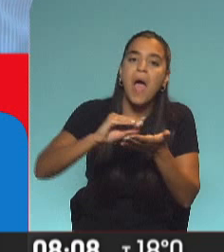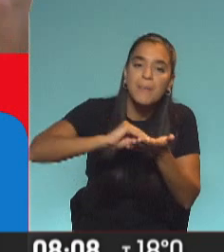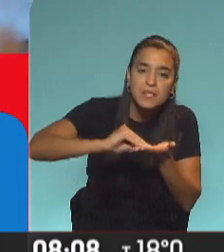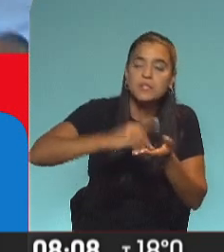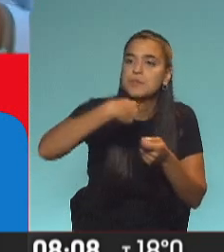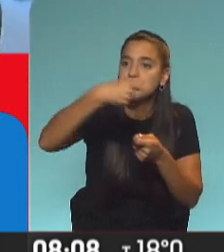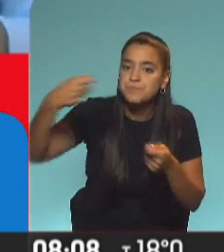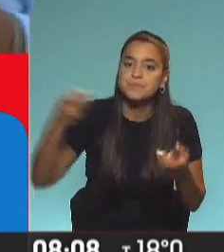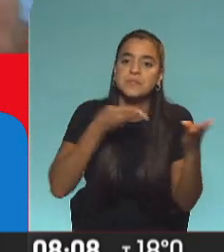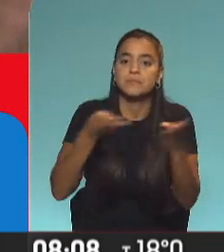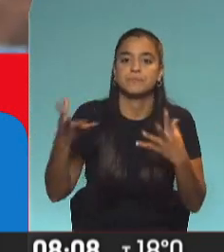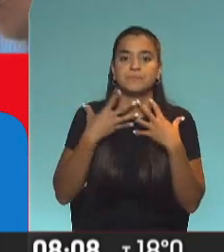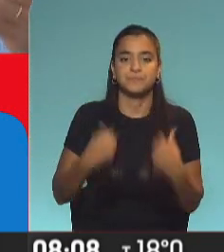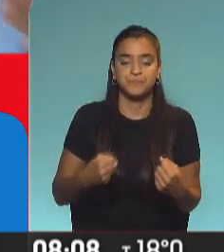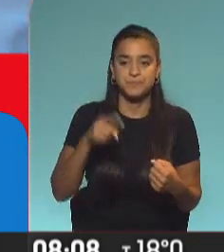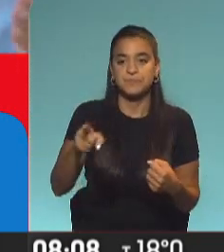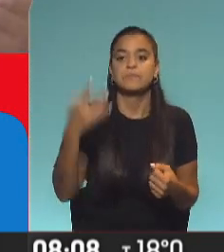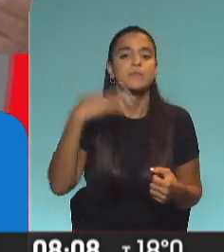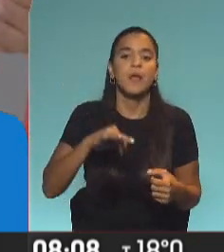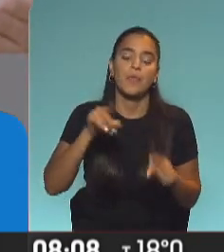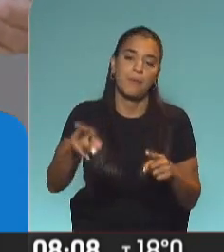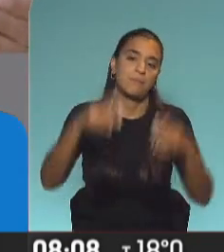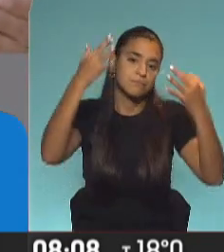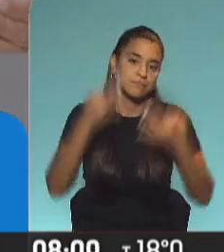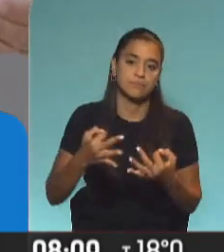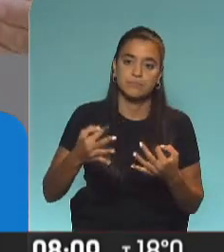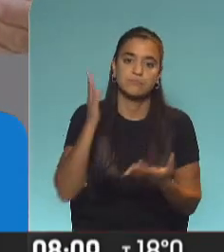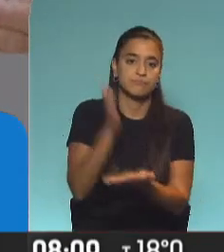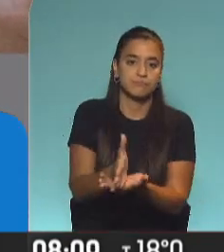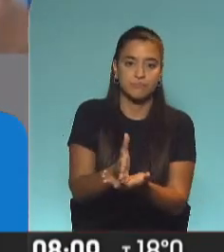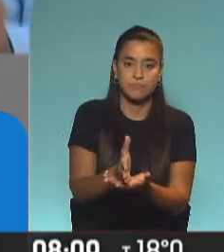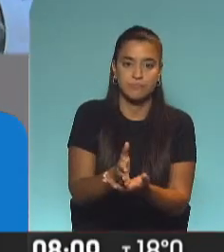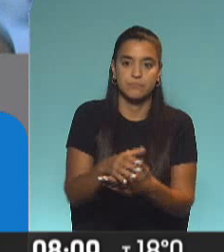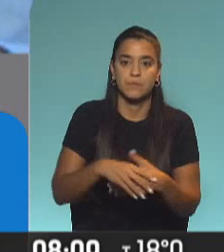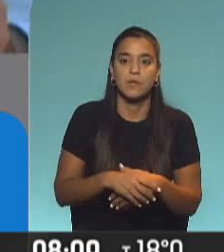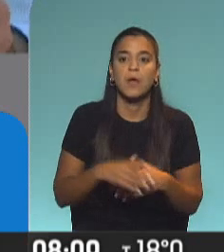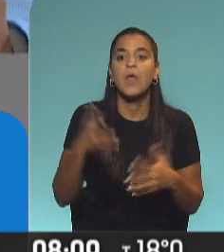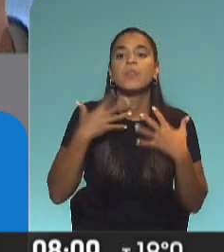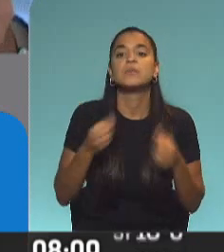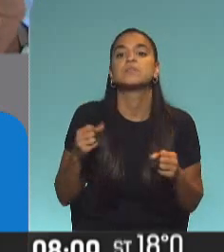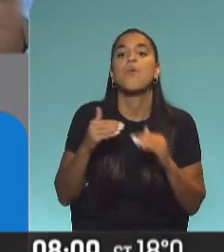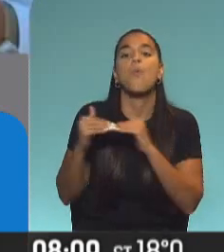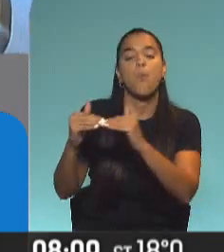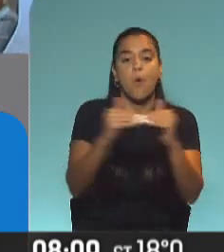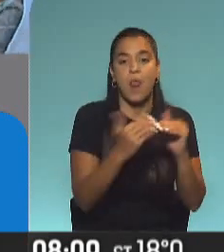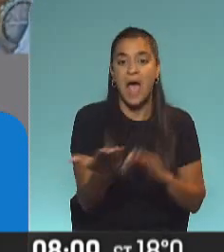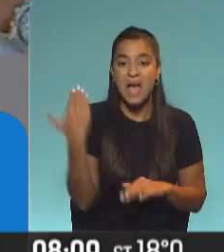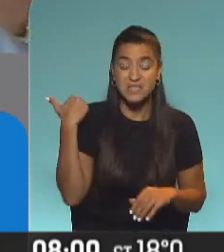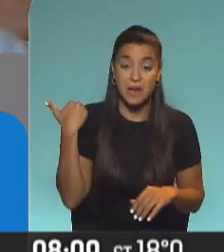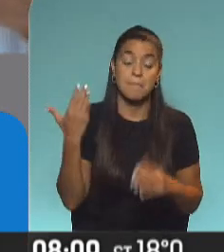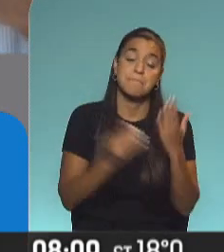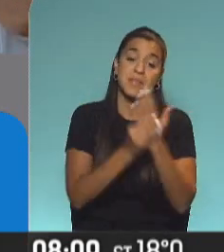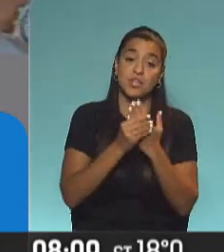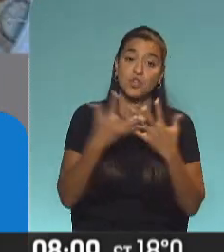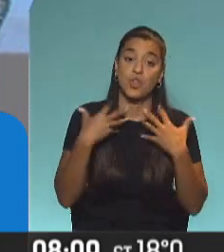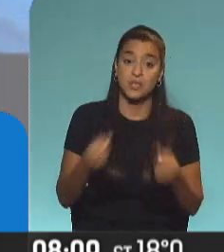la provisión de servicios de salud debe ser definitivamente condenada. Las condiciones que la salud debe ser igual para todos. Ayer desnudó el ministro de